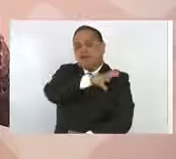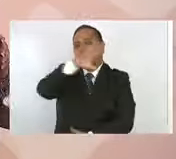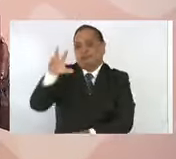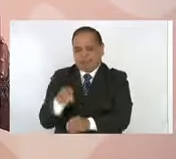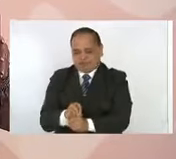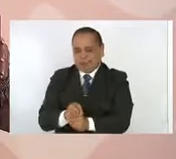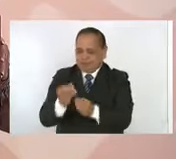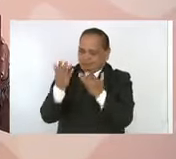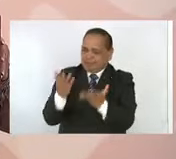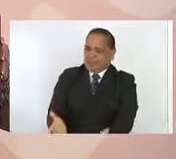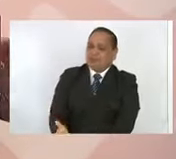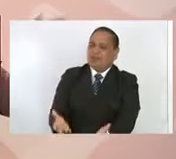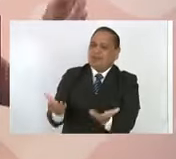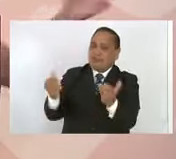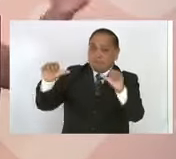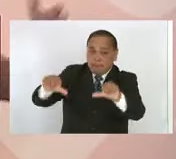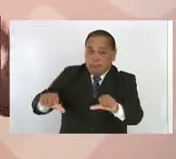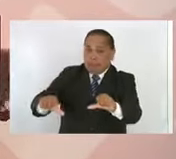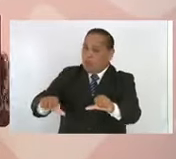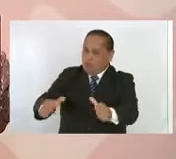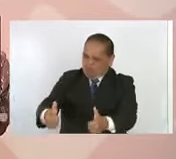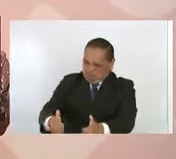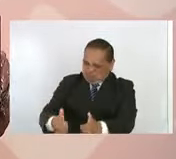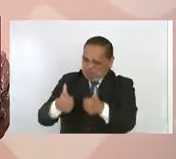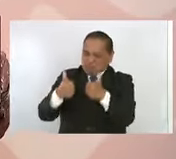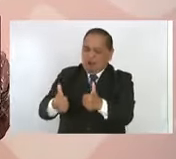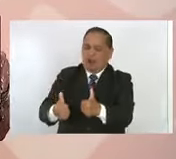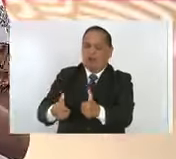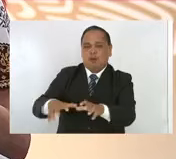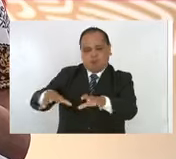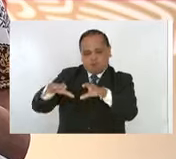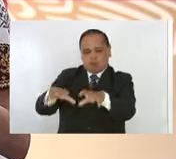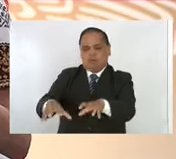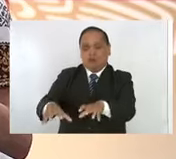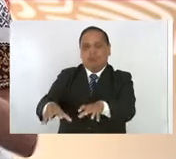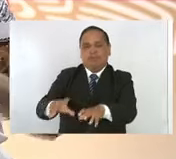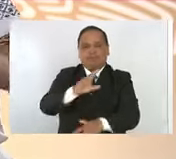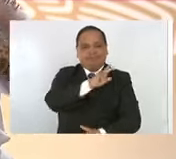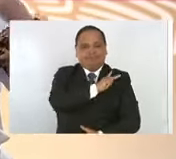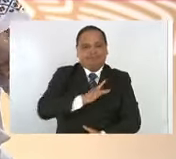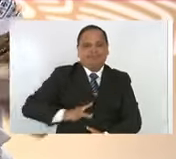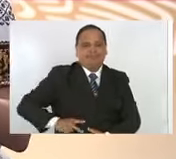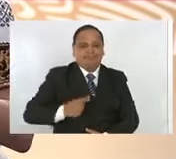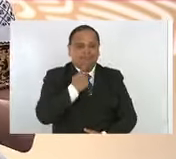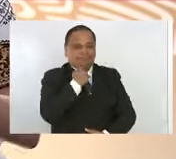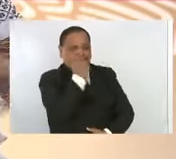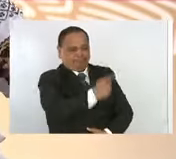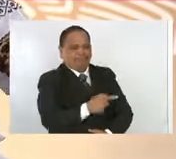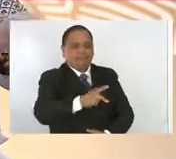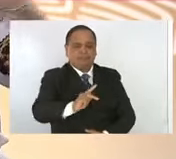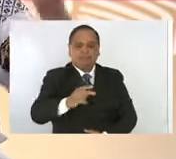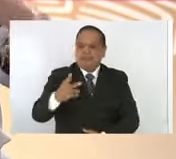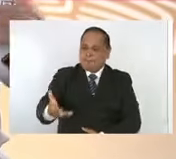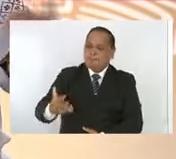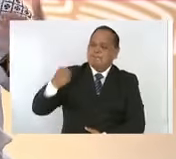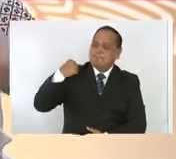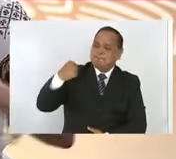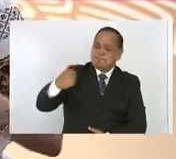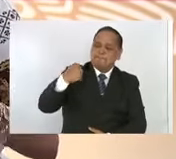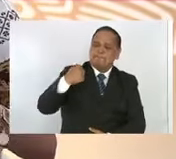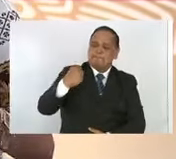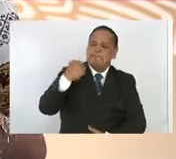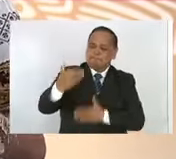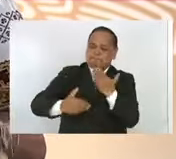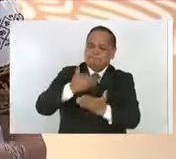es inquebrantable. Y nos decía el presidente de México, un luchador que aquí ha venido a